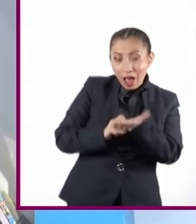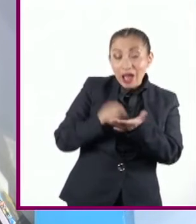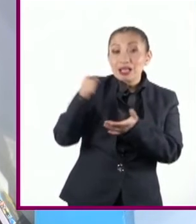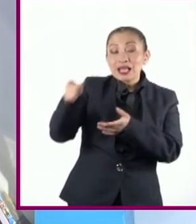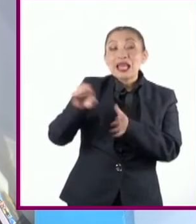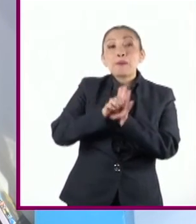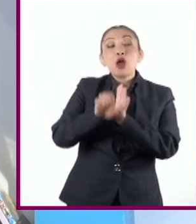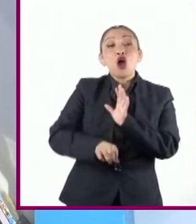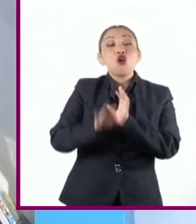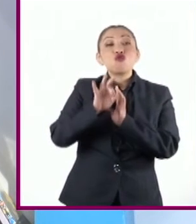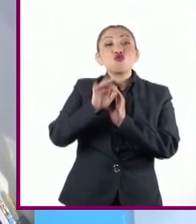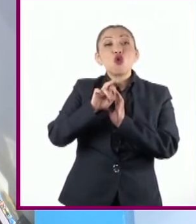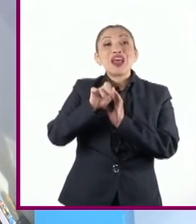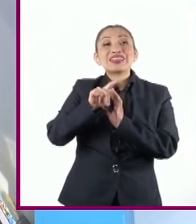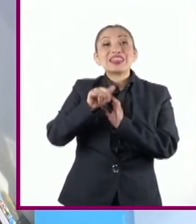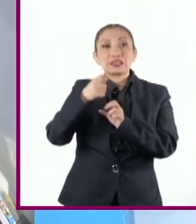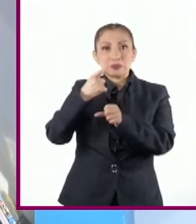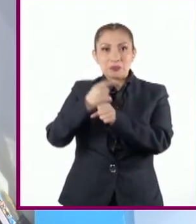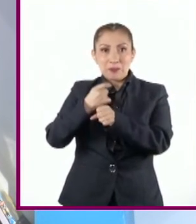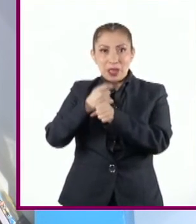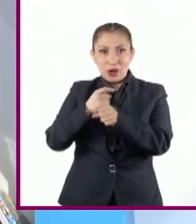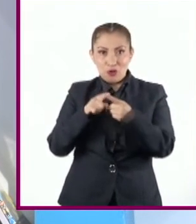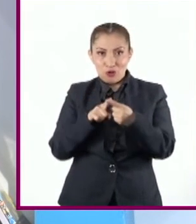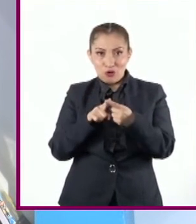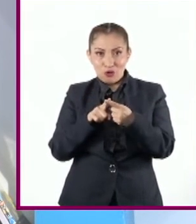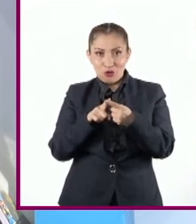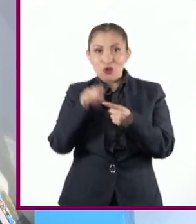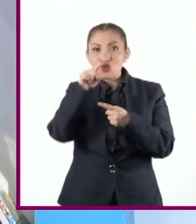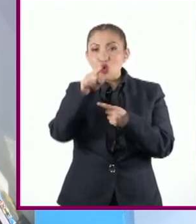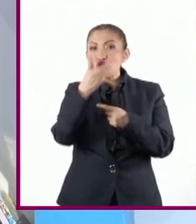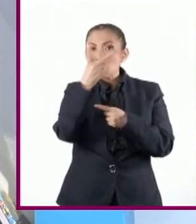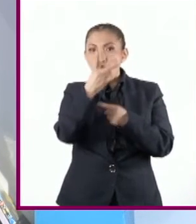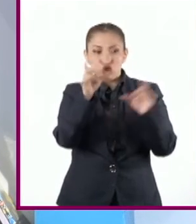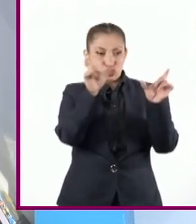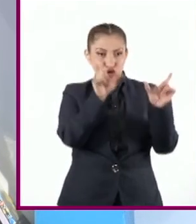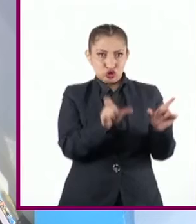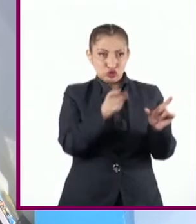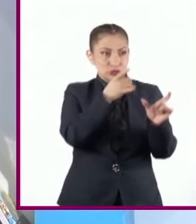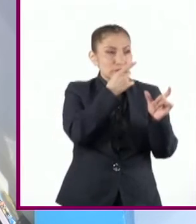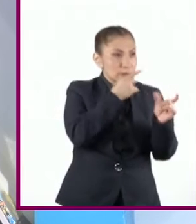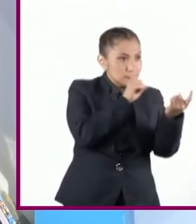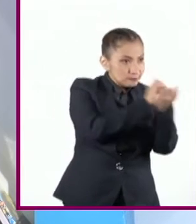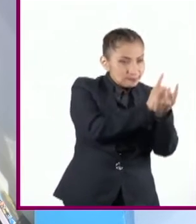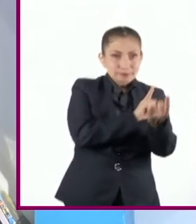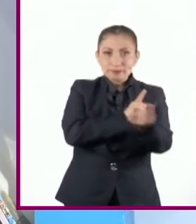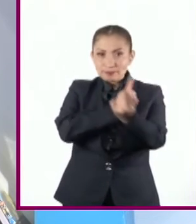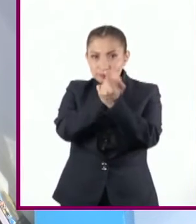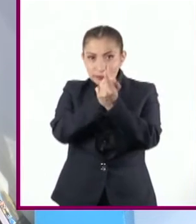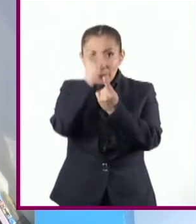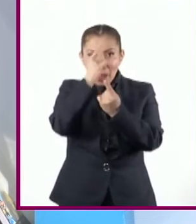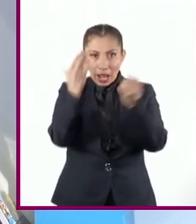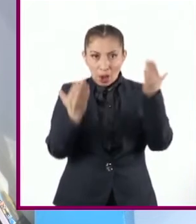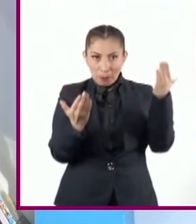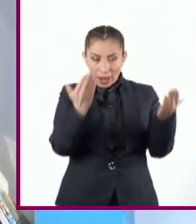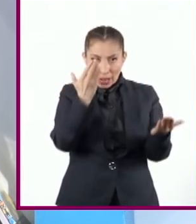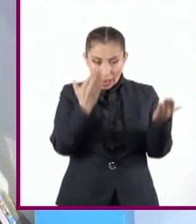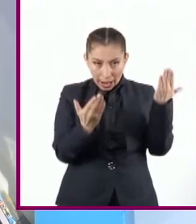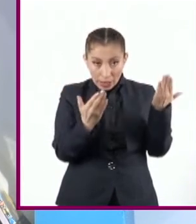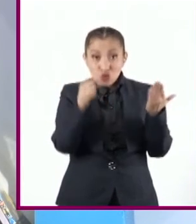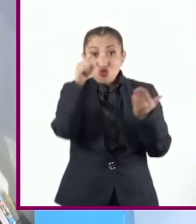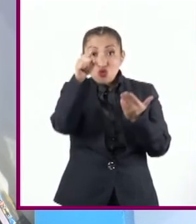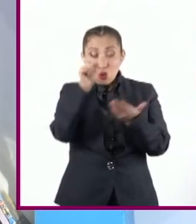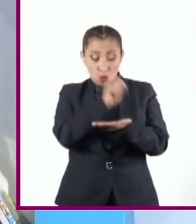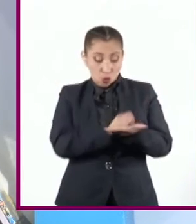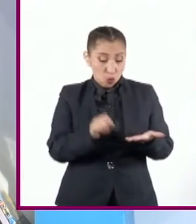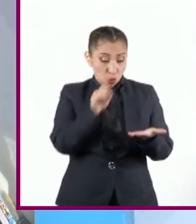fuentes primarias. Por lo menos deben de ser 2 versiones para poderlas comparar. Cuando las